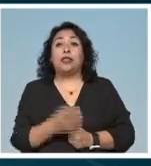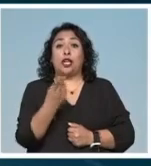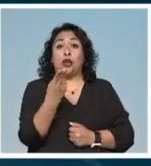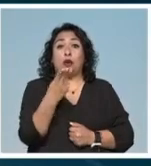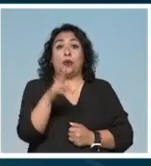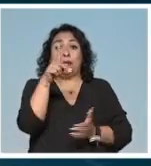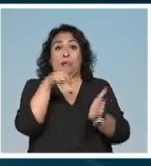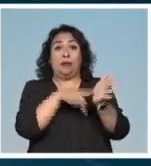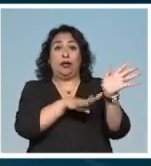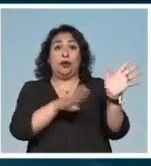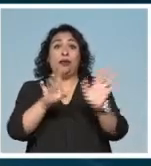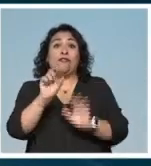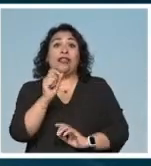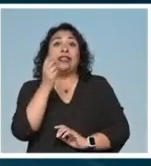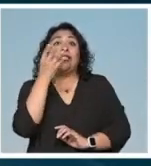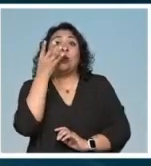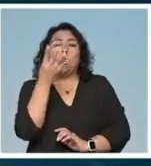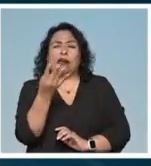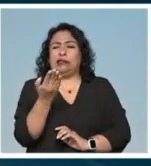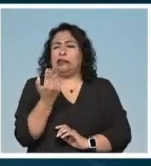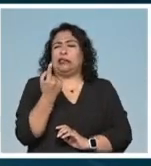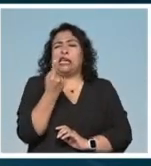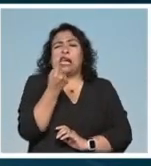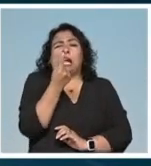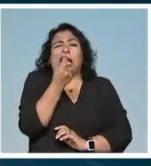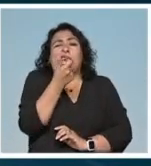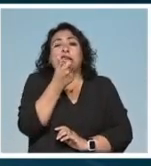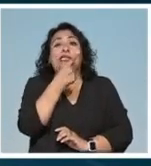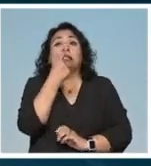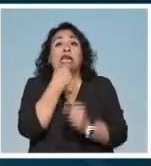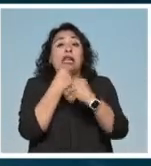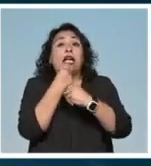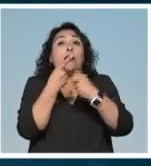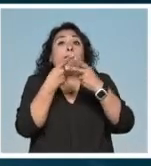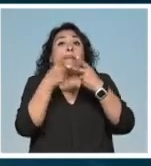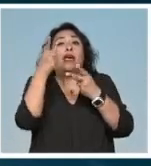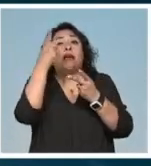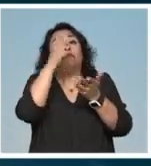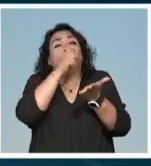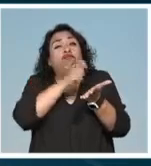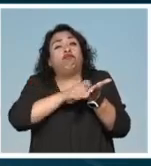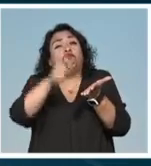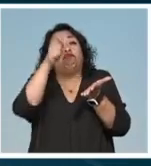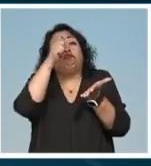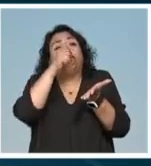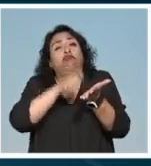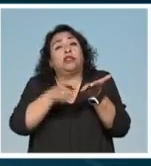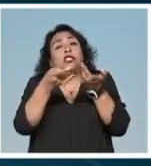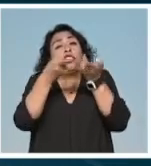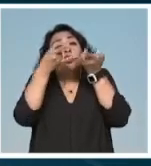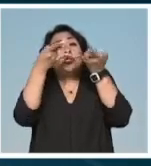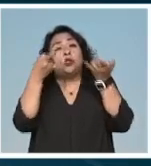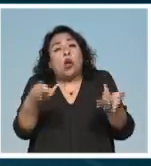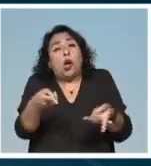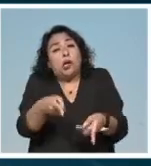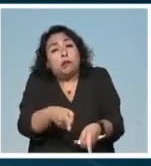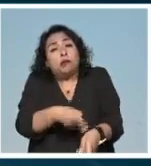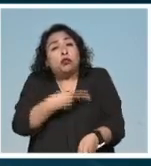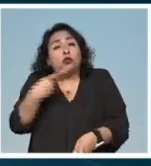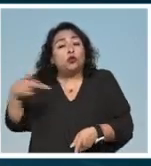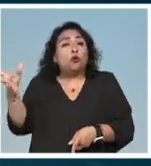de 1924, hace casi un siglo, comenzó a escribirse la larga y muy distinguida historia de Radio